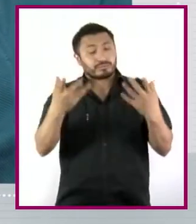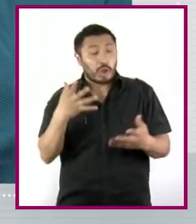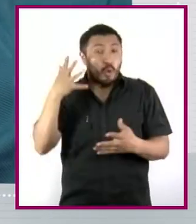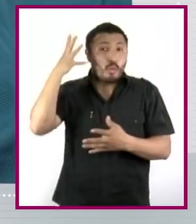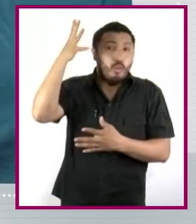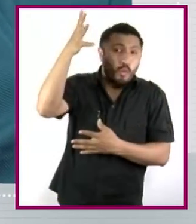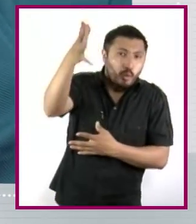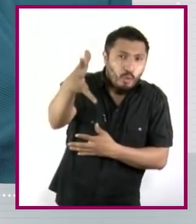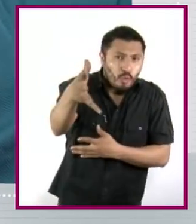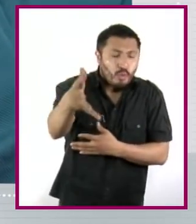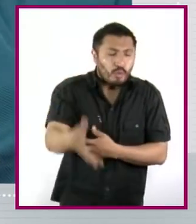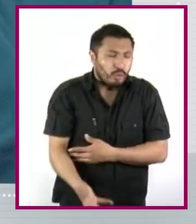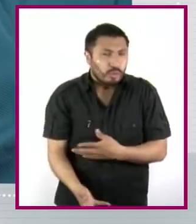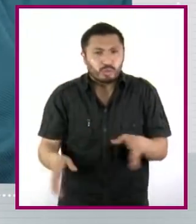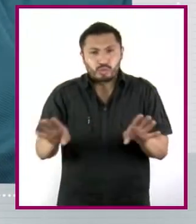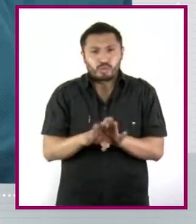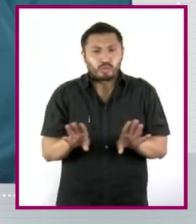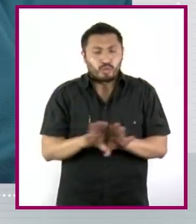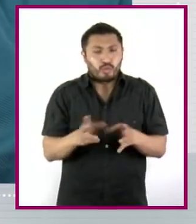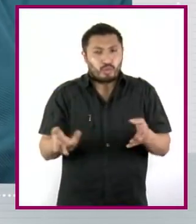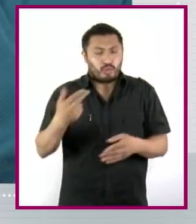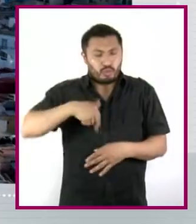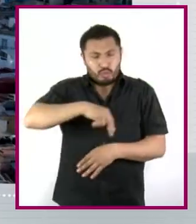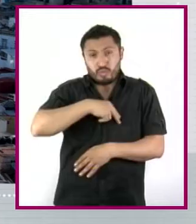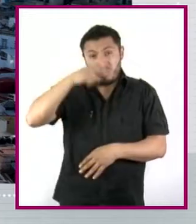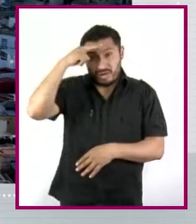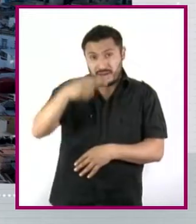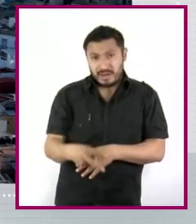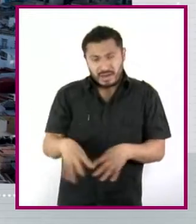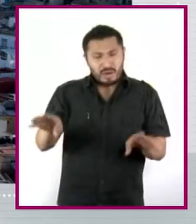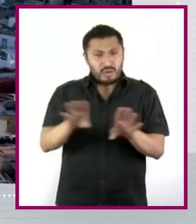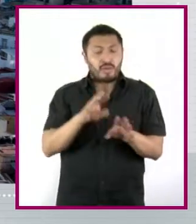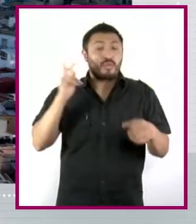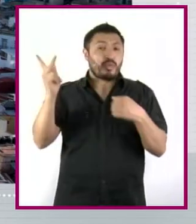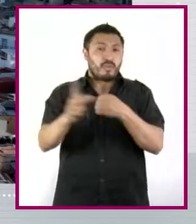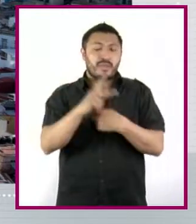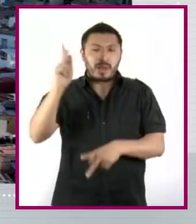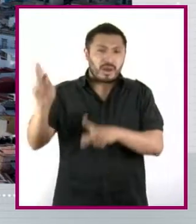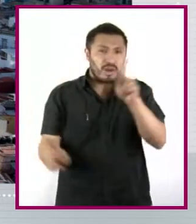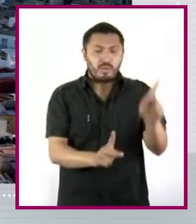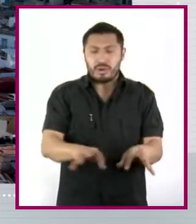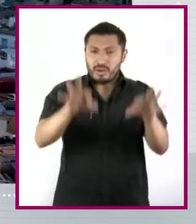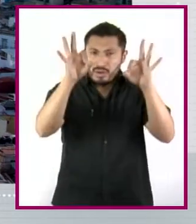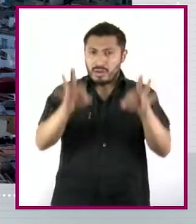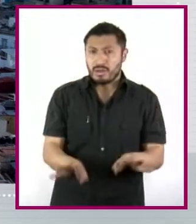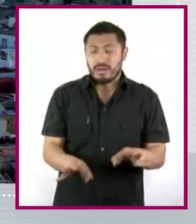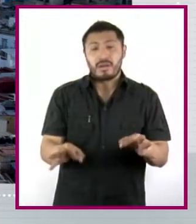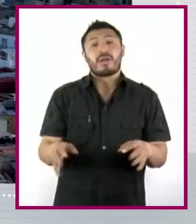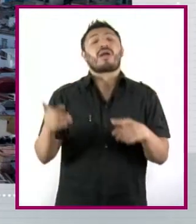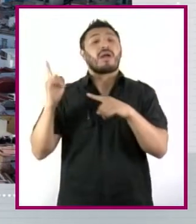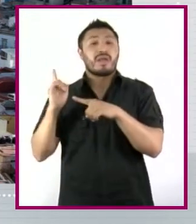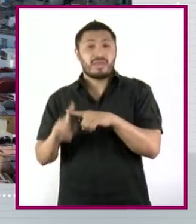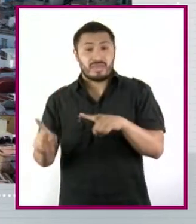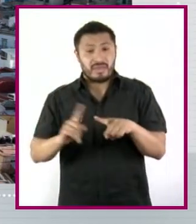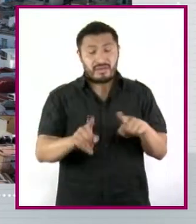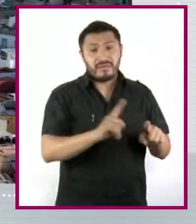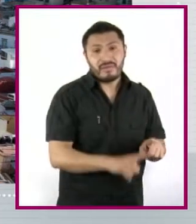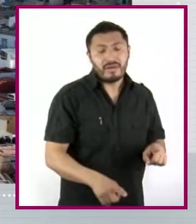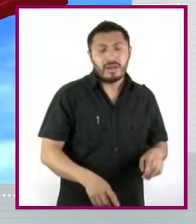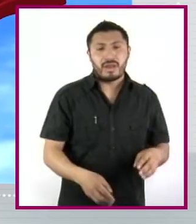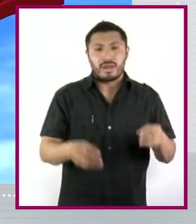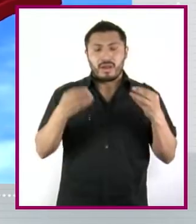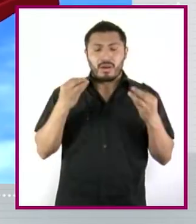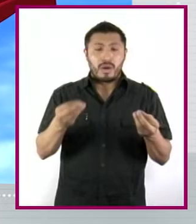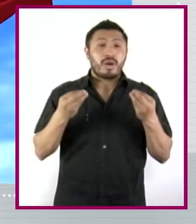futuro como mexicanos, como un país, un pueblo soberano, diverso,